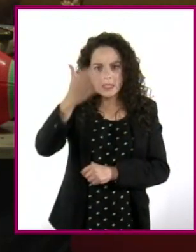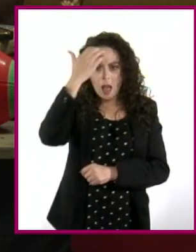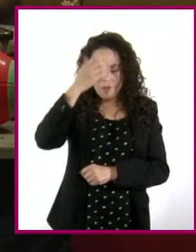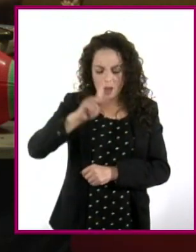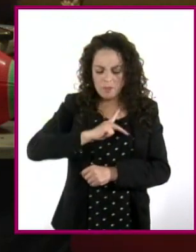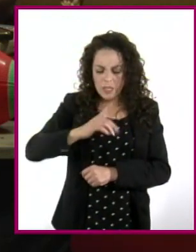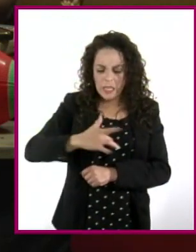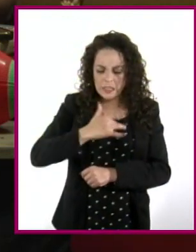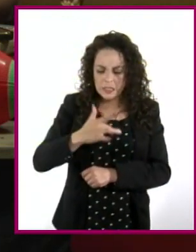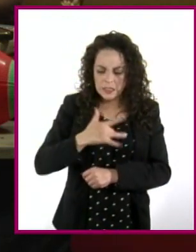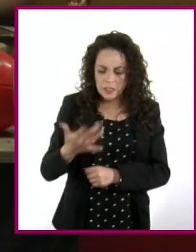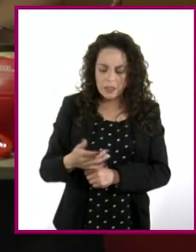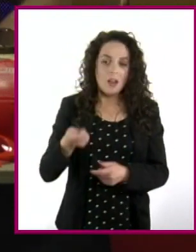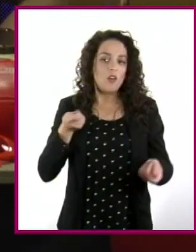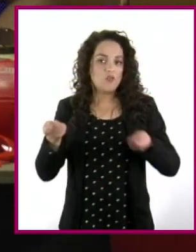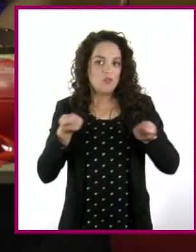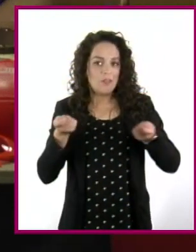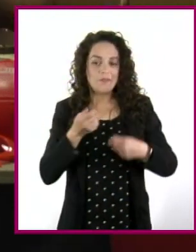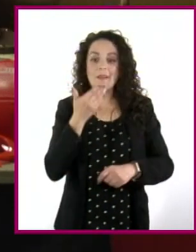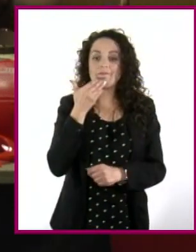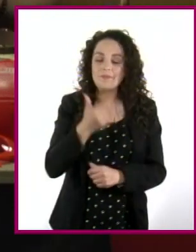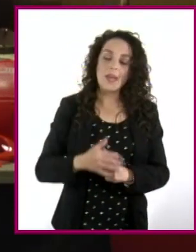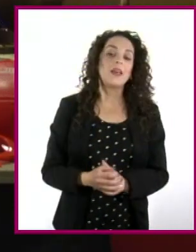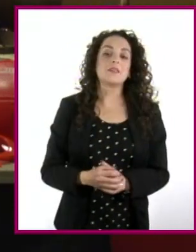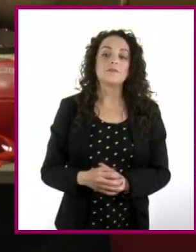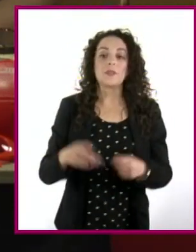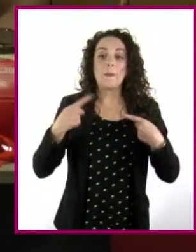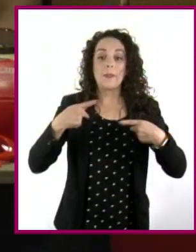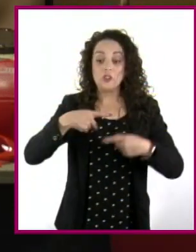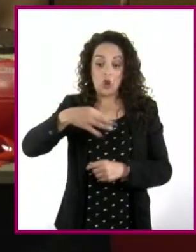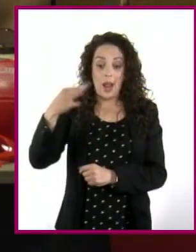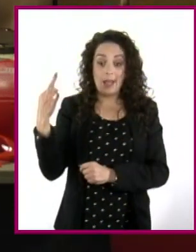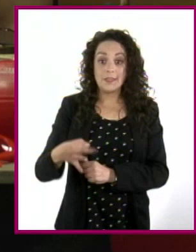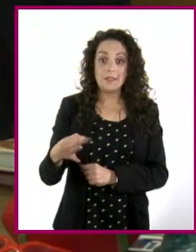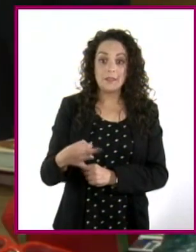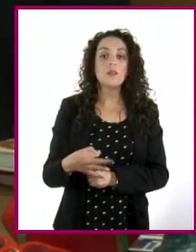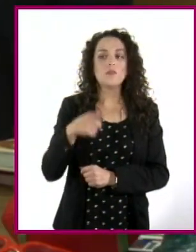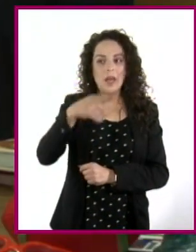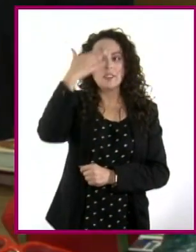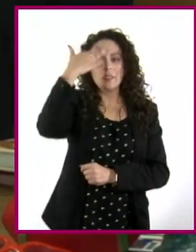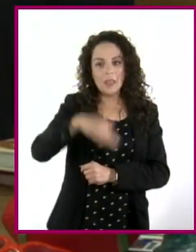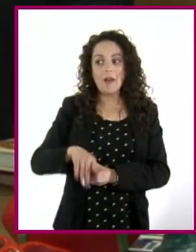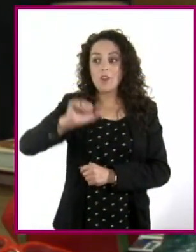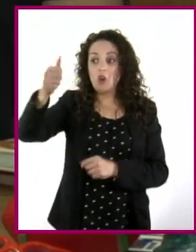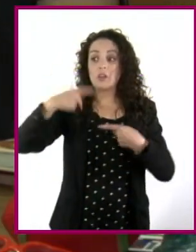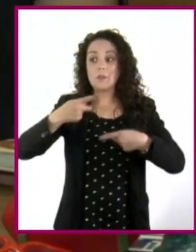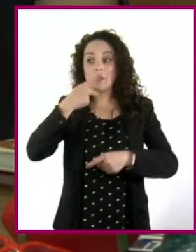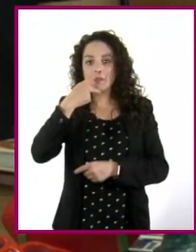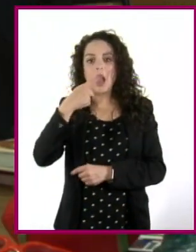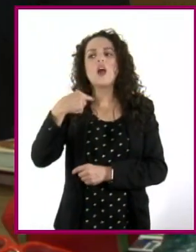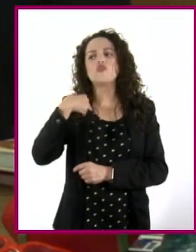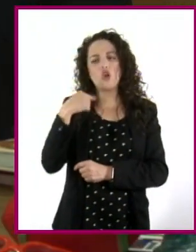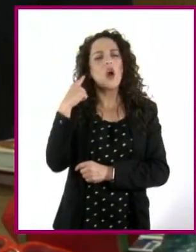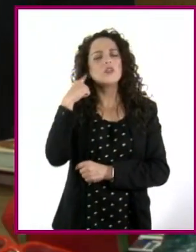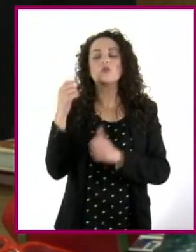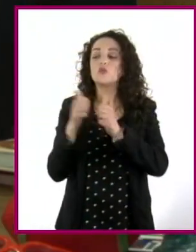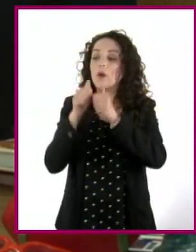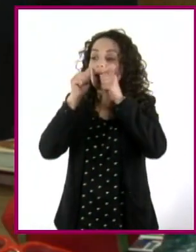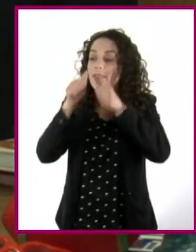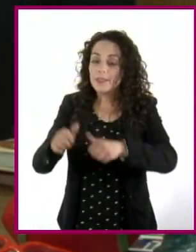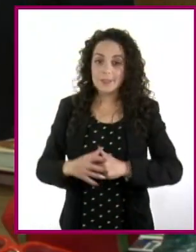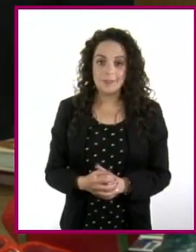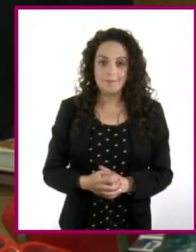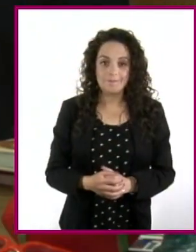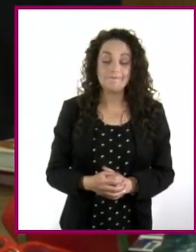las maneja de manera saludable. Las personas asertivas saben escuchar a los demás. Quienes tienen el estilo centrado en la idea se